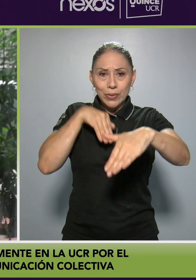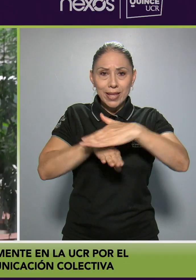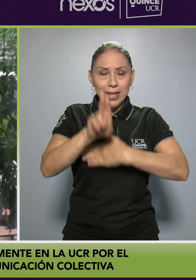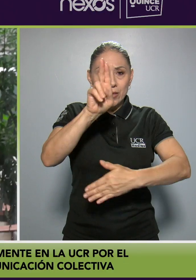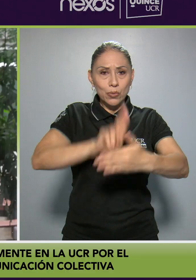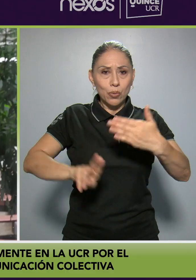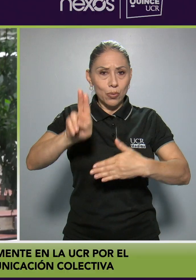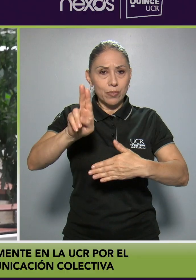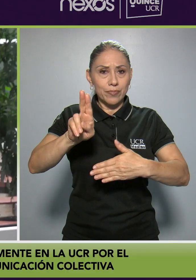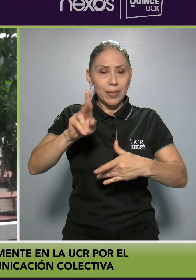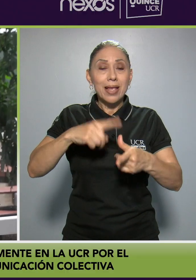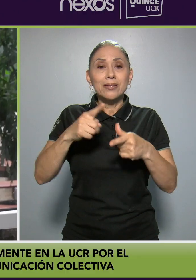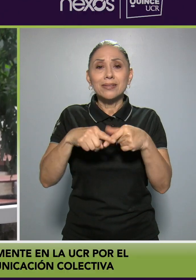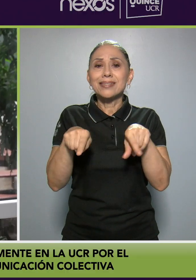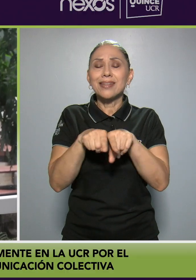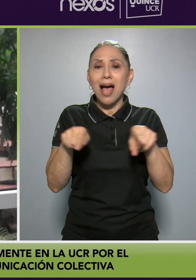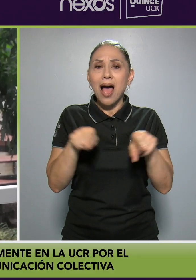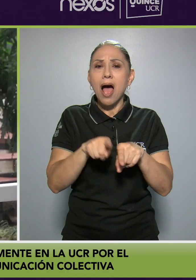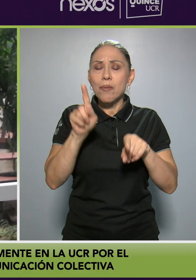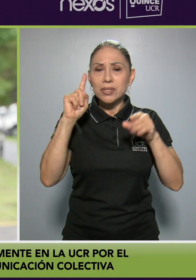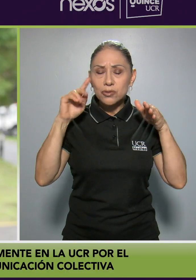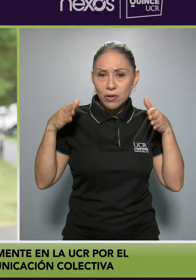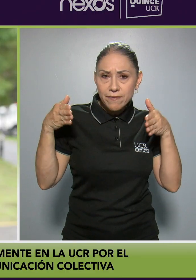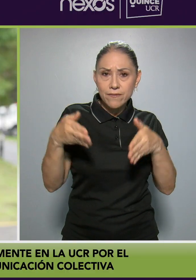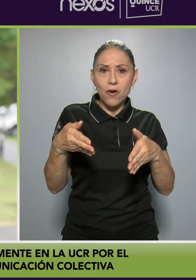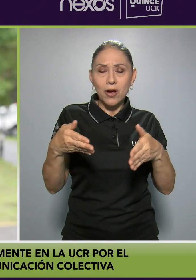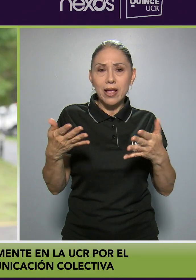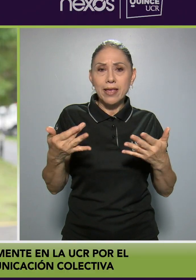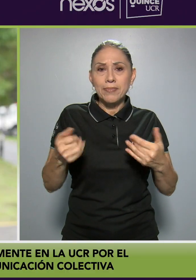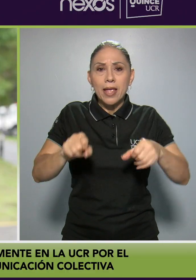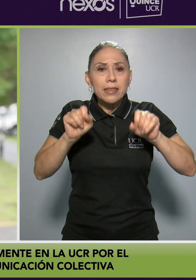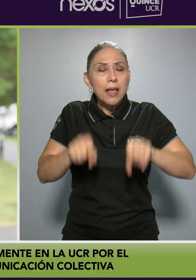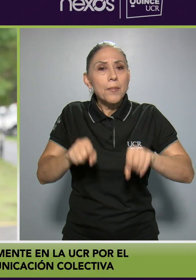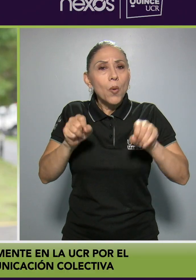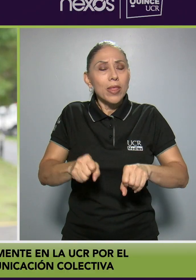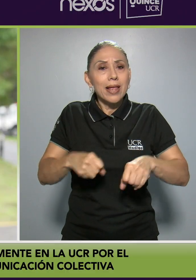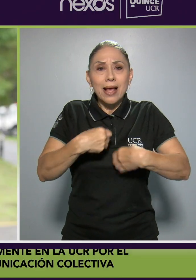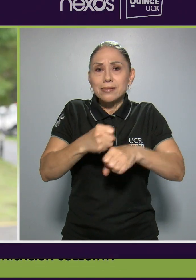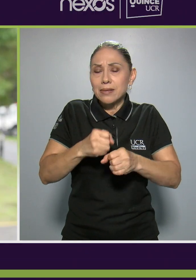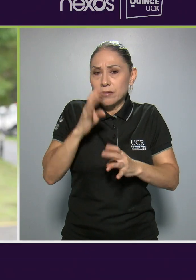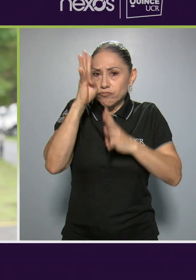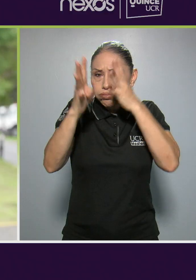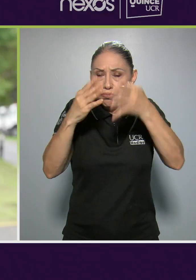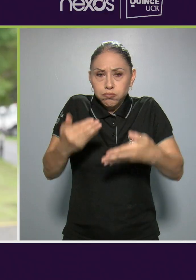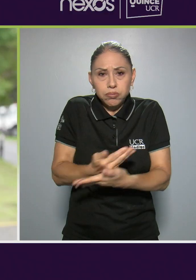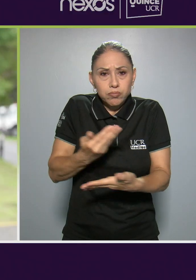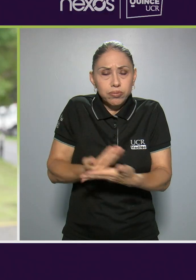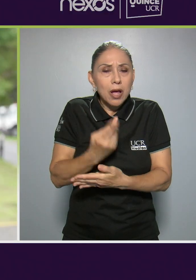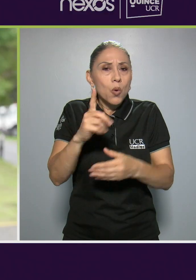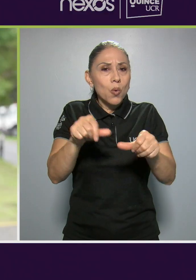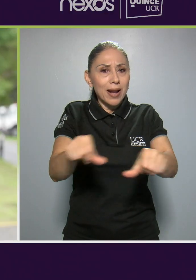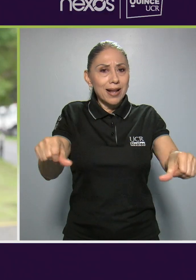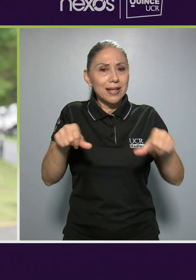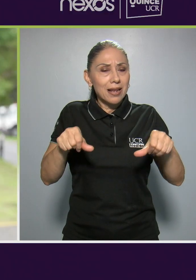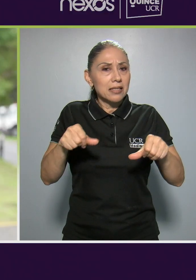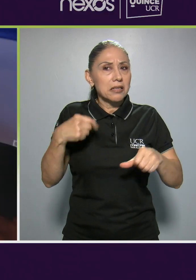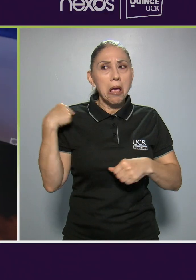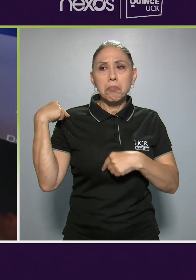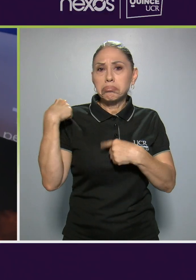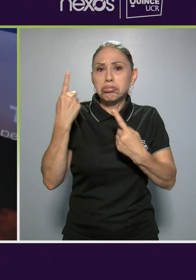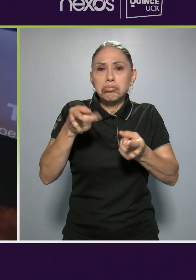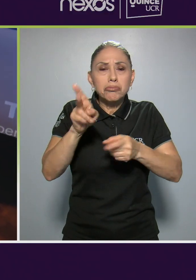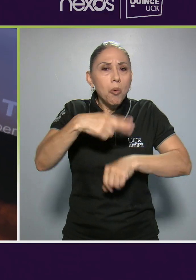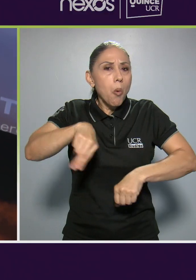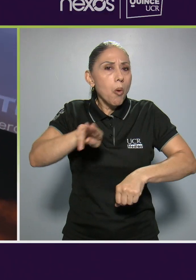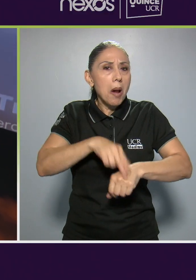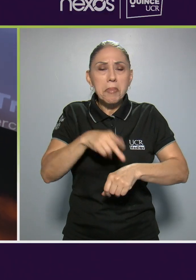universidad. Entonces, también es un enfoque de poder generar innovaciones en una de las áreas que normalmente no son